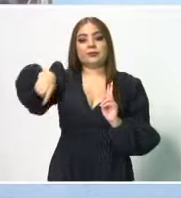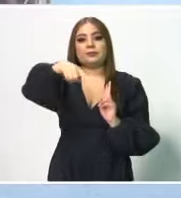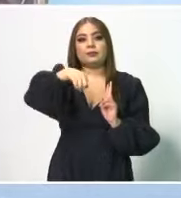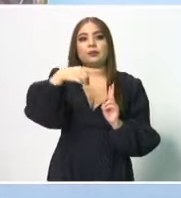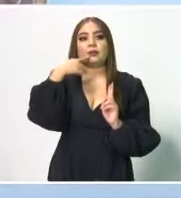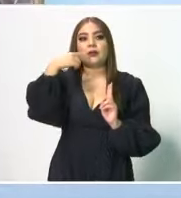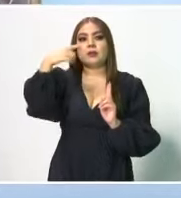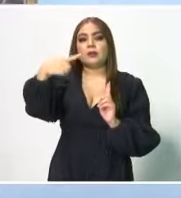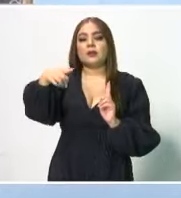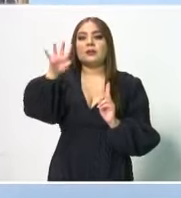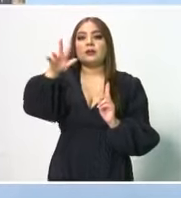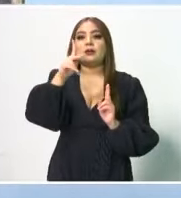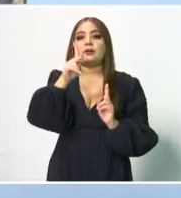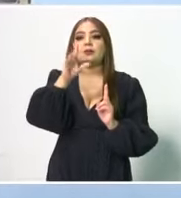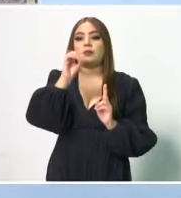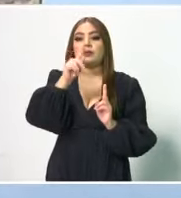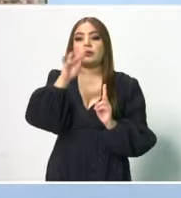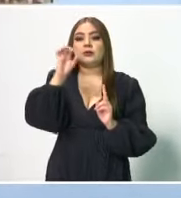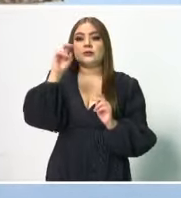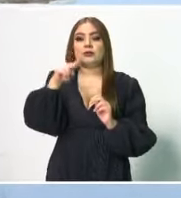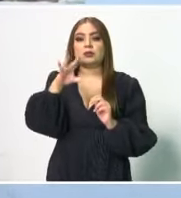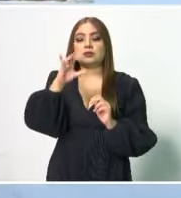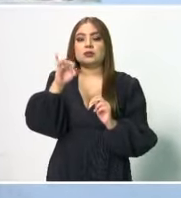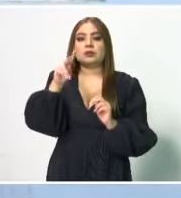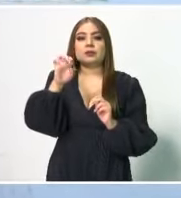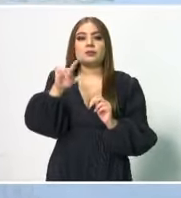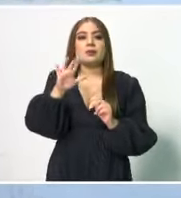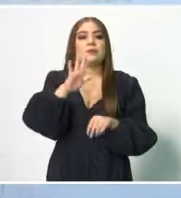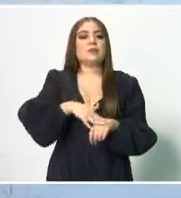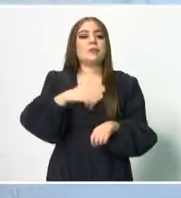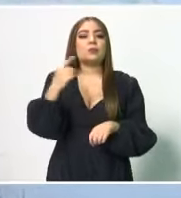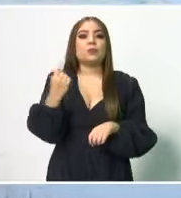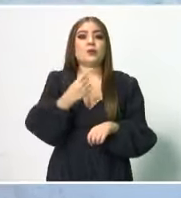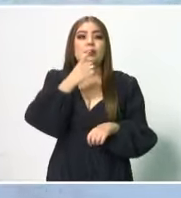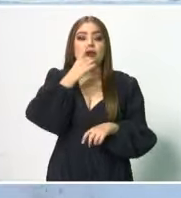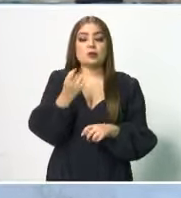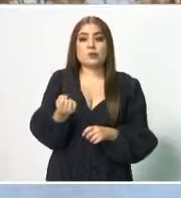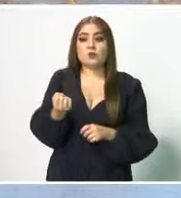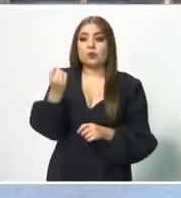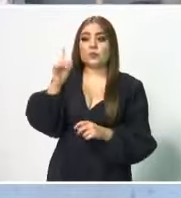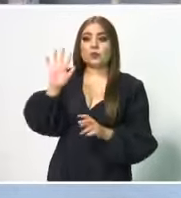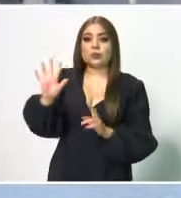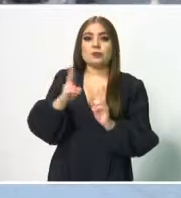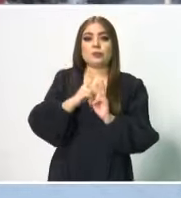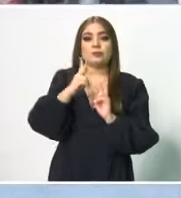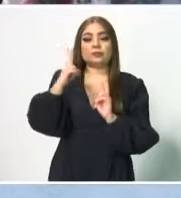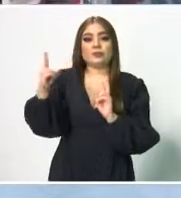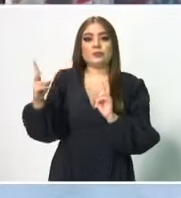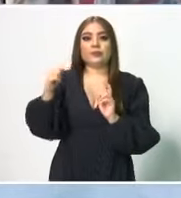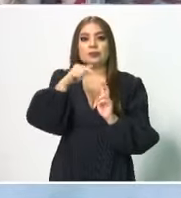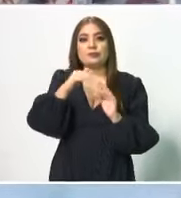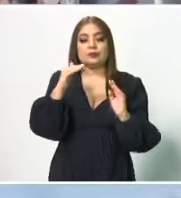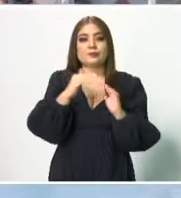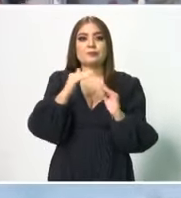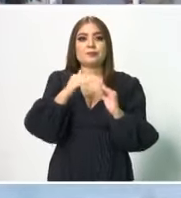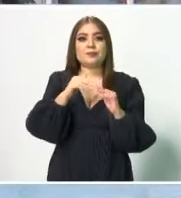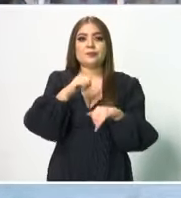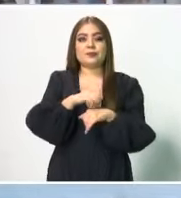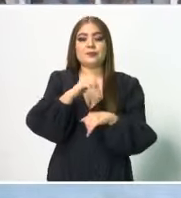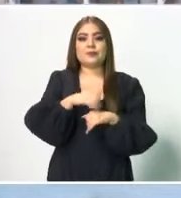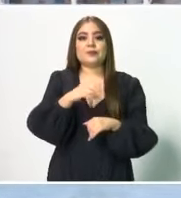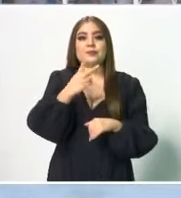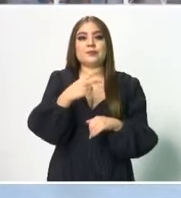Civil y bomberos, quienes ya se encuentran aquí en este momento, ya que comentaban que uno de sus vecinos de aquí, de la casa número 917,